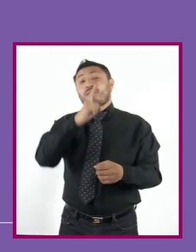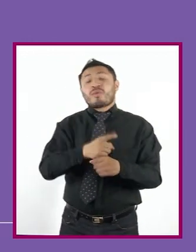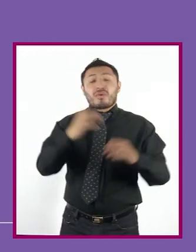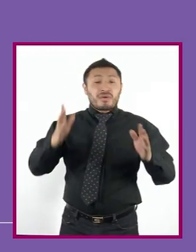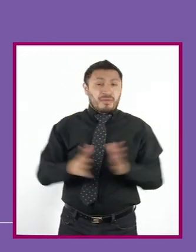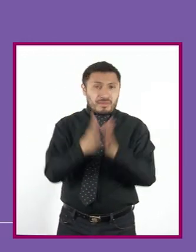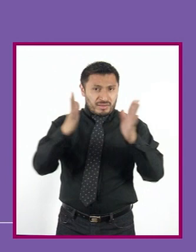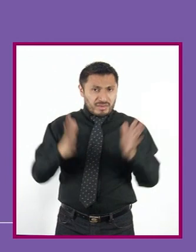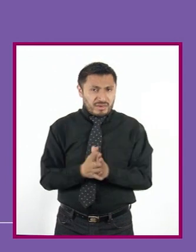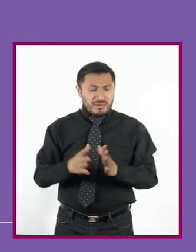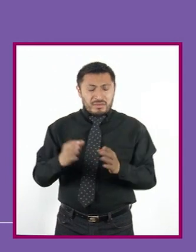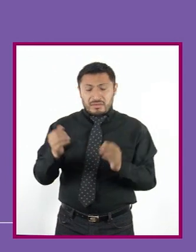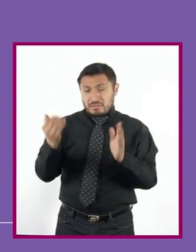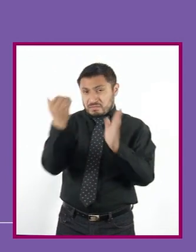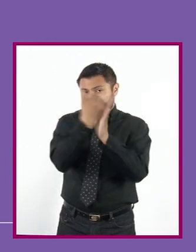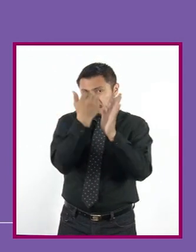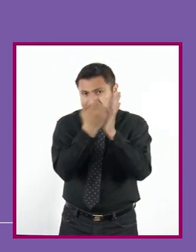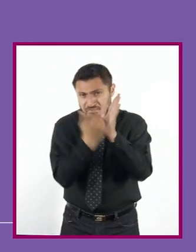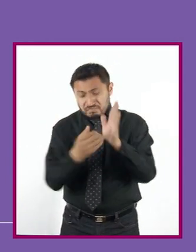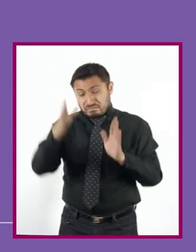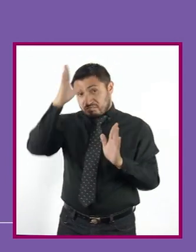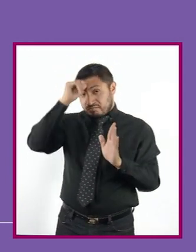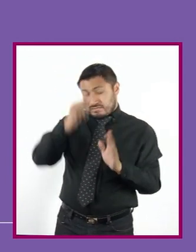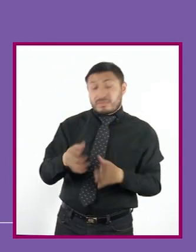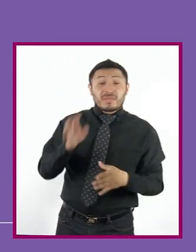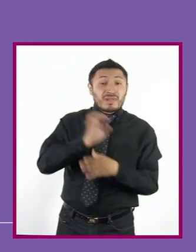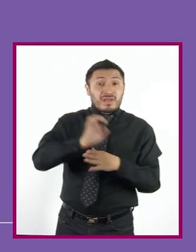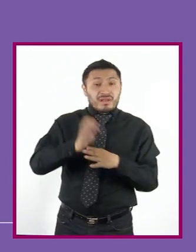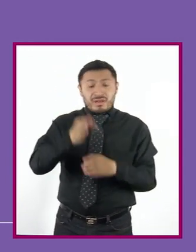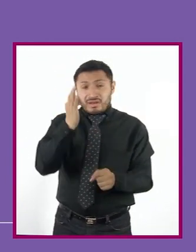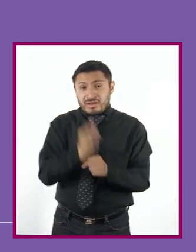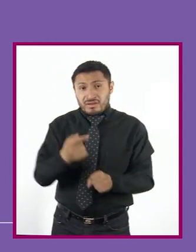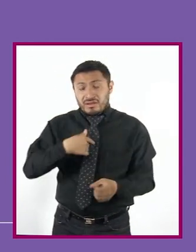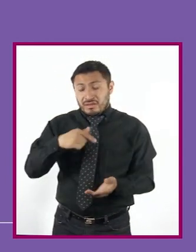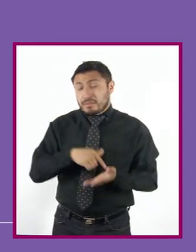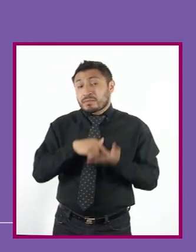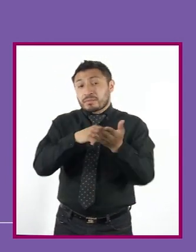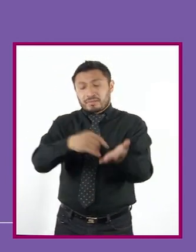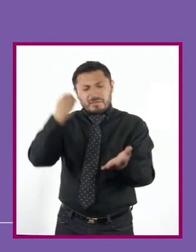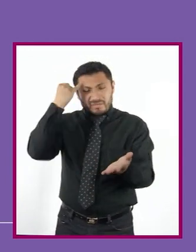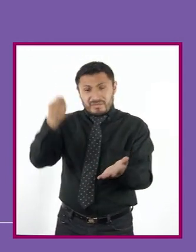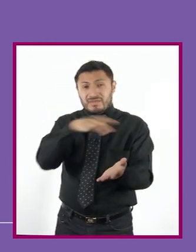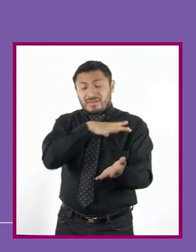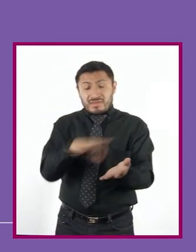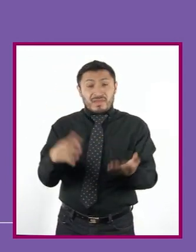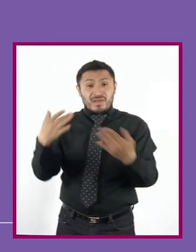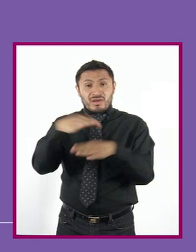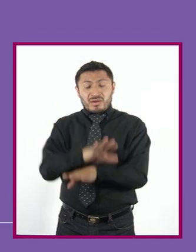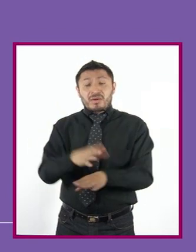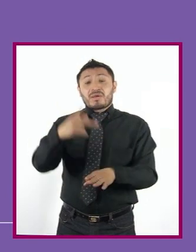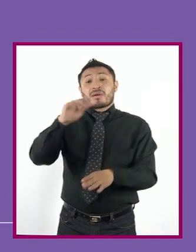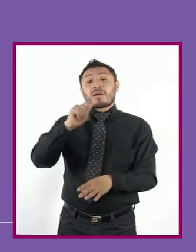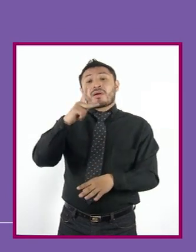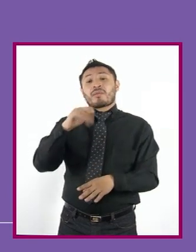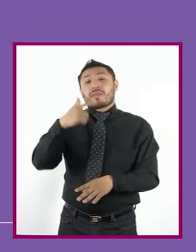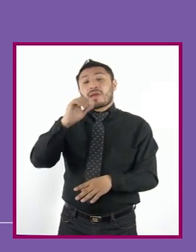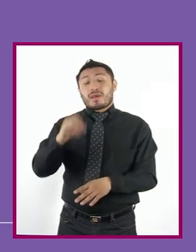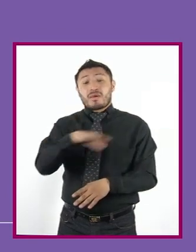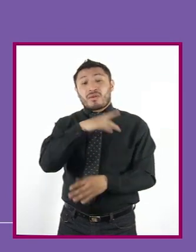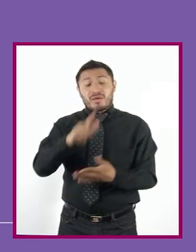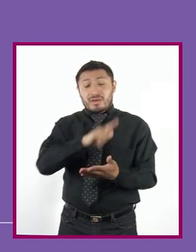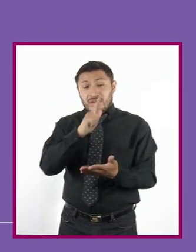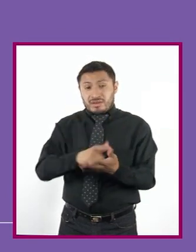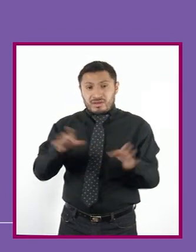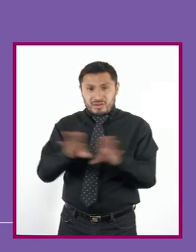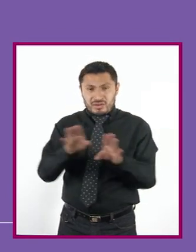construcción de tales acuerdos, ¿no? Entonces, ahorita yo dejaría aquí esta idea general de apego a la legalidad como una construcción de